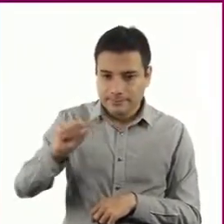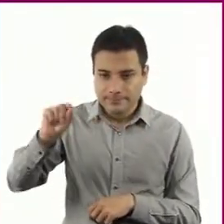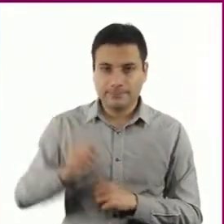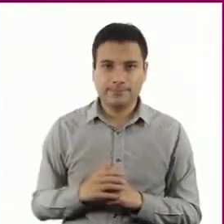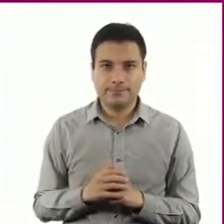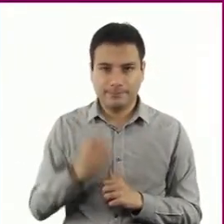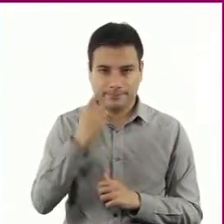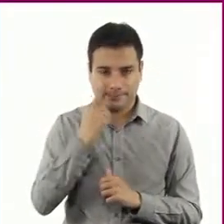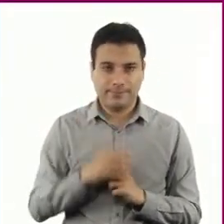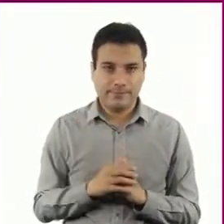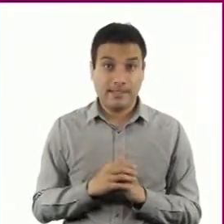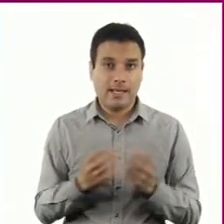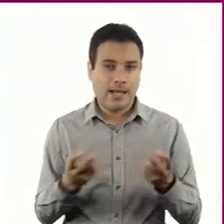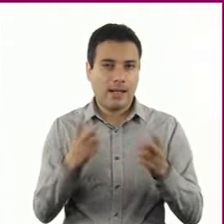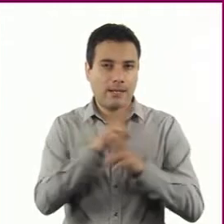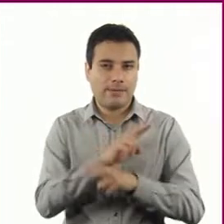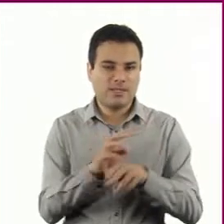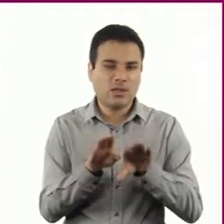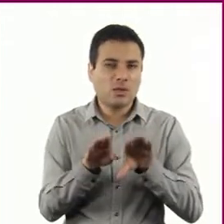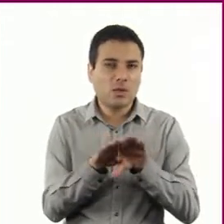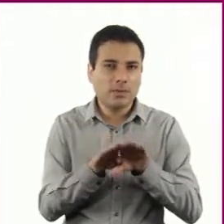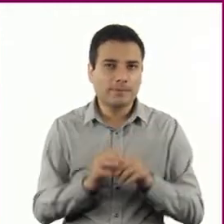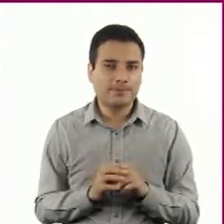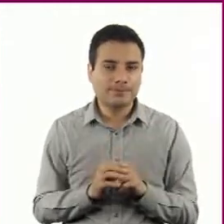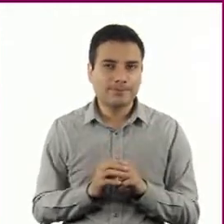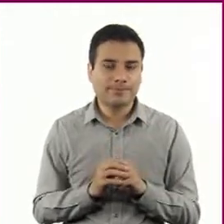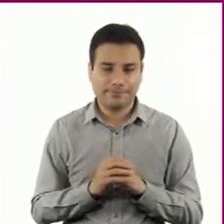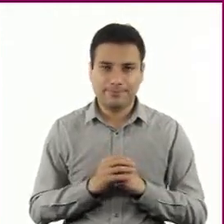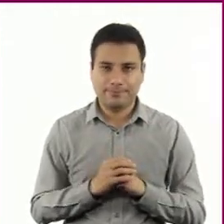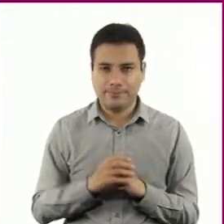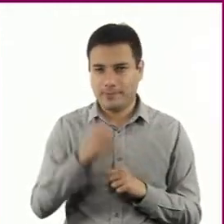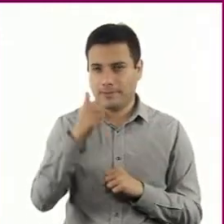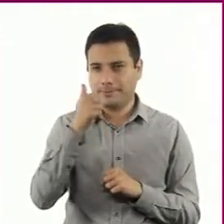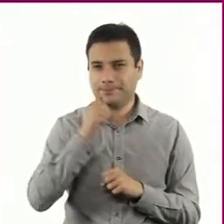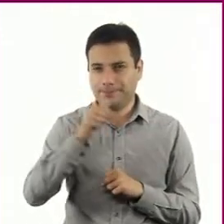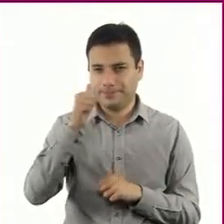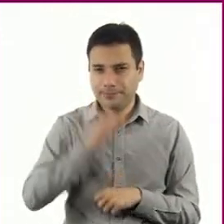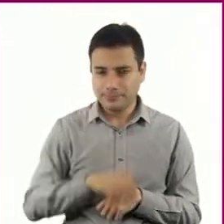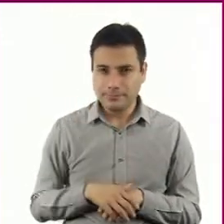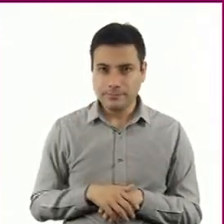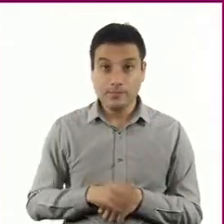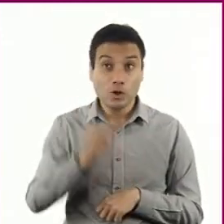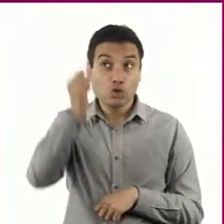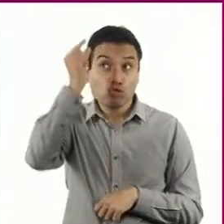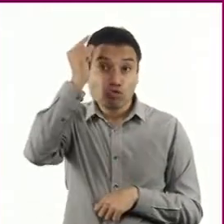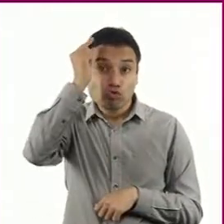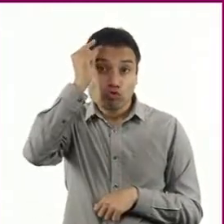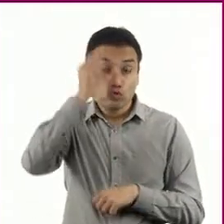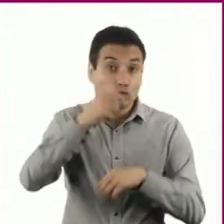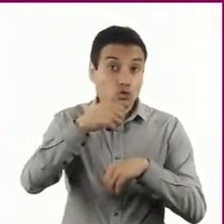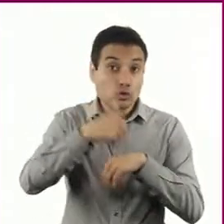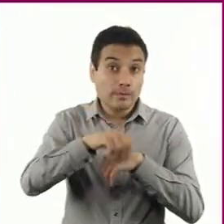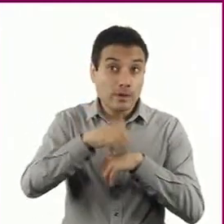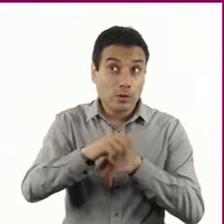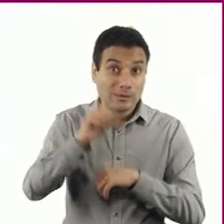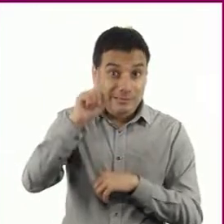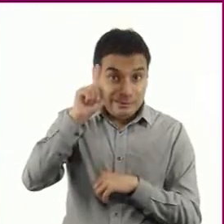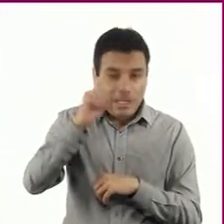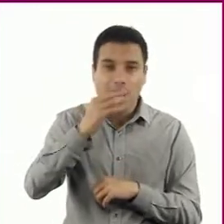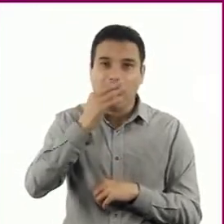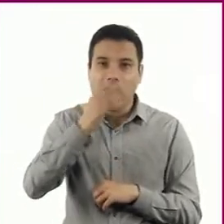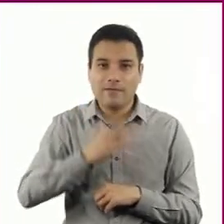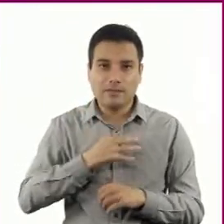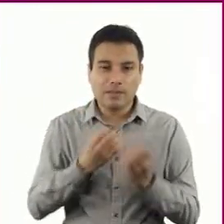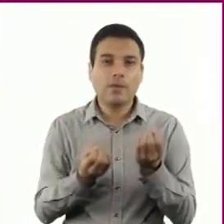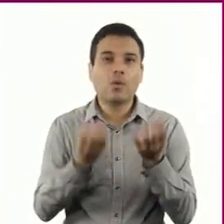a notación decimal, el punto decimal se recorre a la derecha las posiciones que indica el exponente de la base 10, agregando los ceros